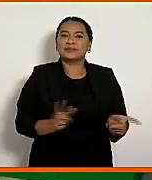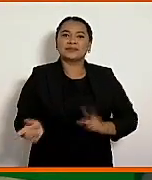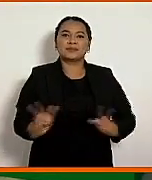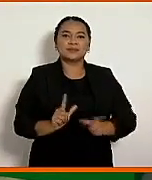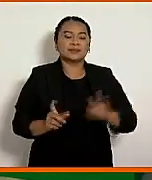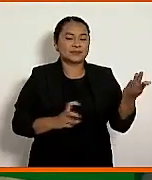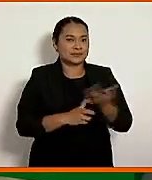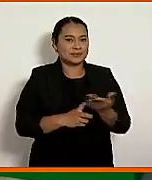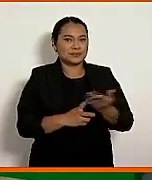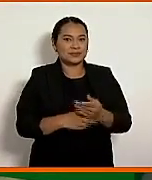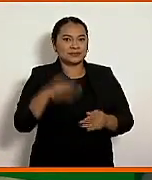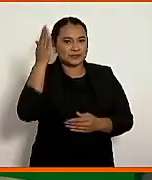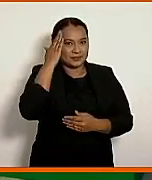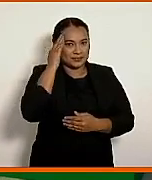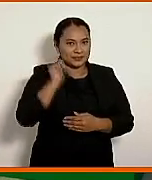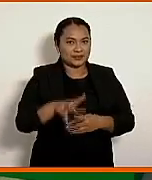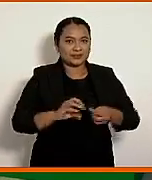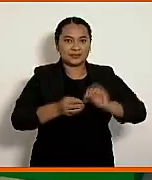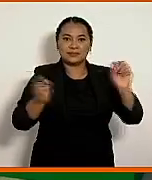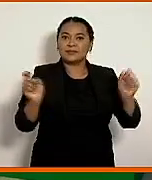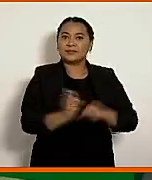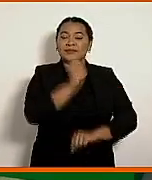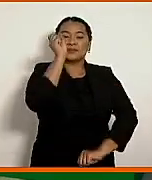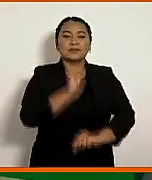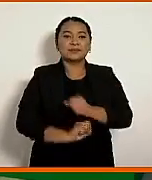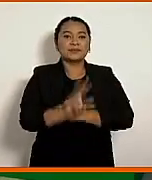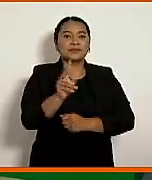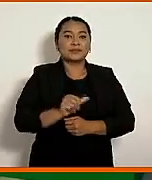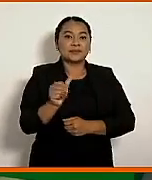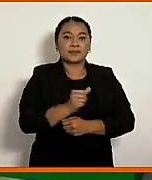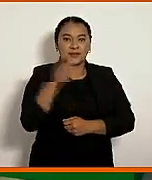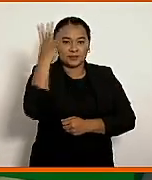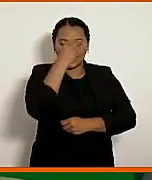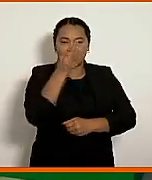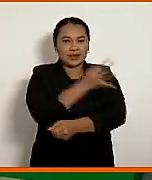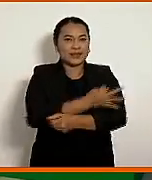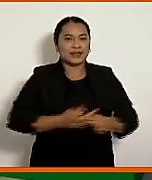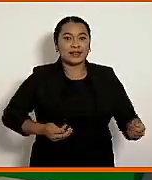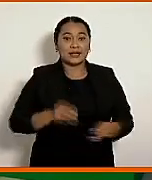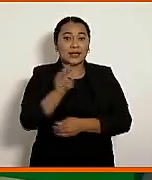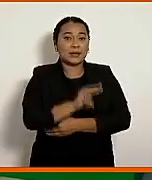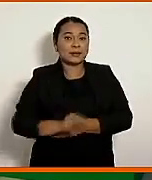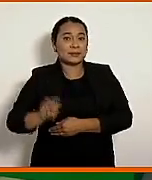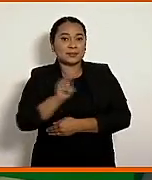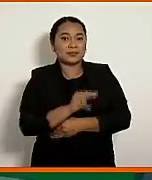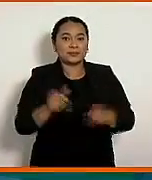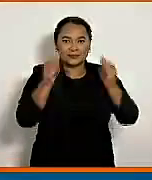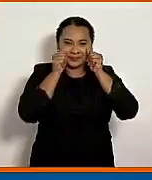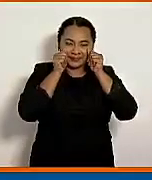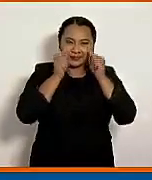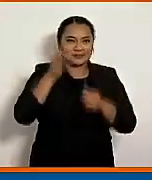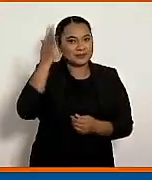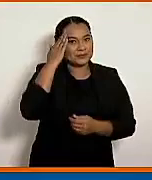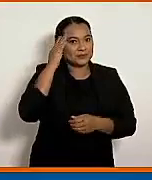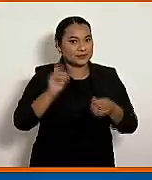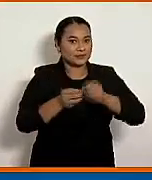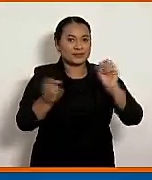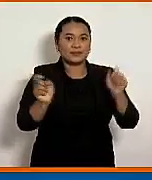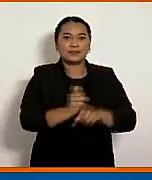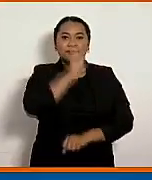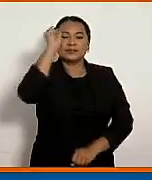en mano porque vamos a conocer los 3 números ganadores para Pega 3 en esta hermosa tarde de miércoles. Atentos, porque el primer número seleccionado